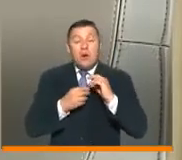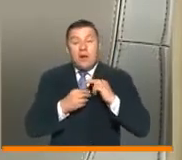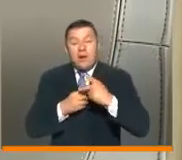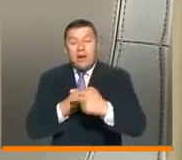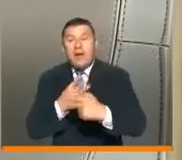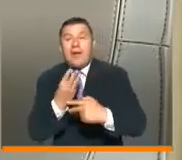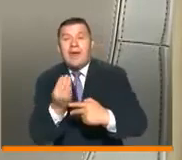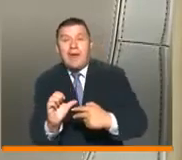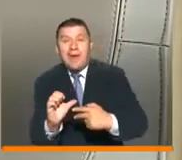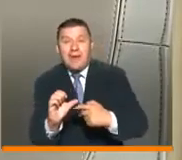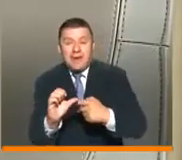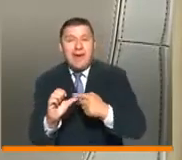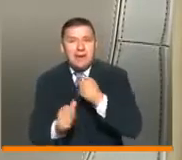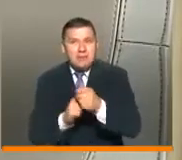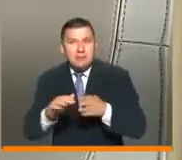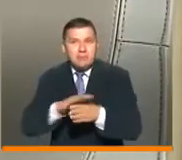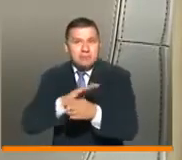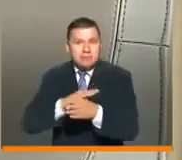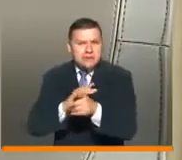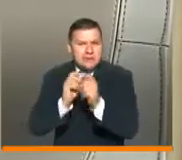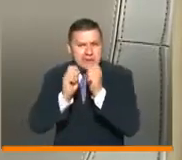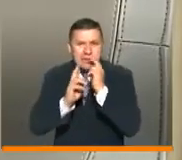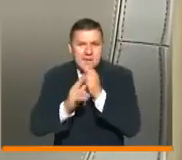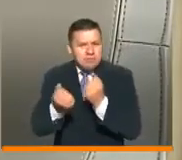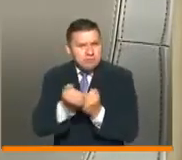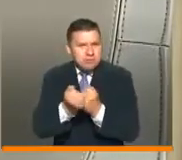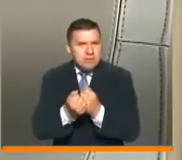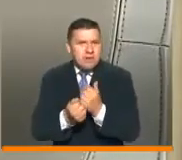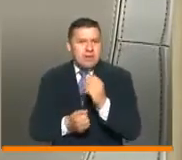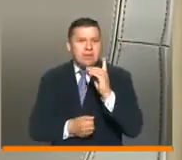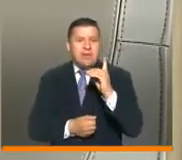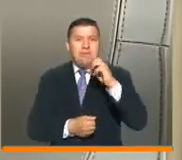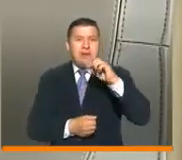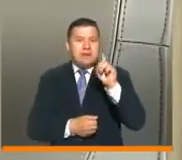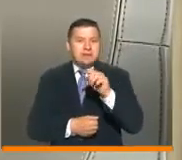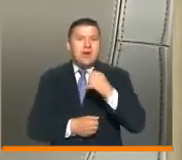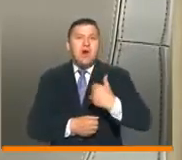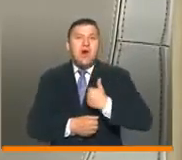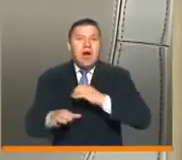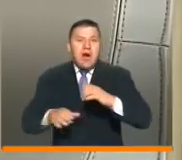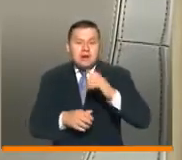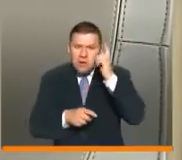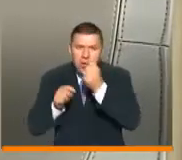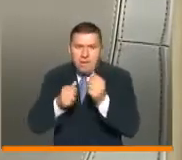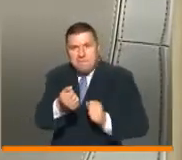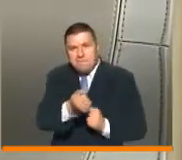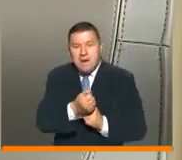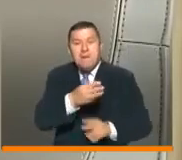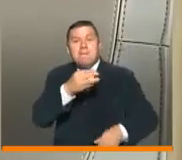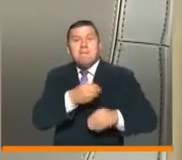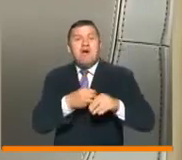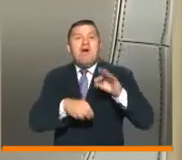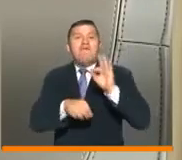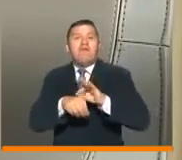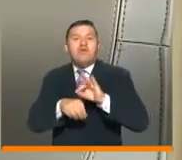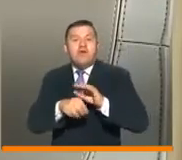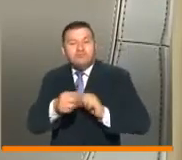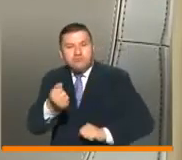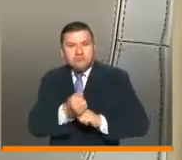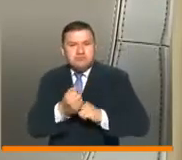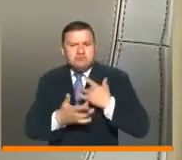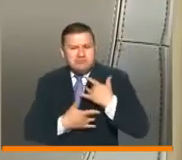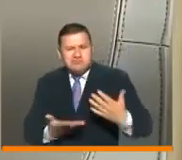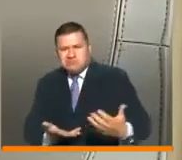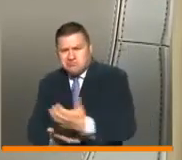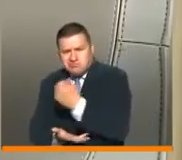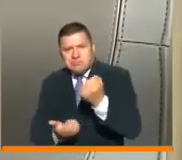los colombianos, porque es acceso, porque es mérito, es el apoyo del DPS a través de Jóvenes en Acción. Y a eso se suma Fondo Solidario. Y hemos querido,